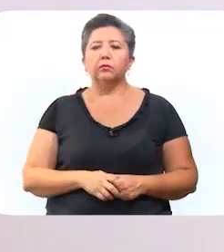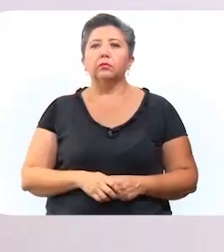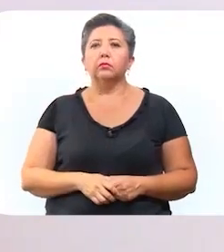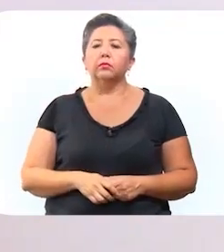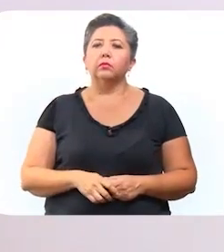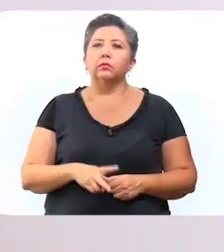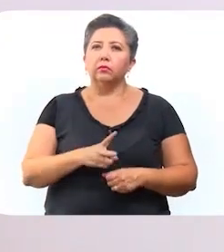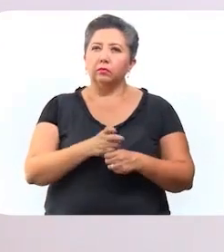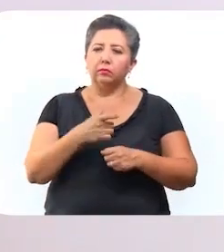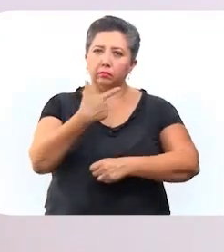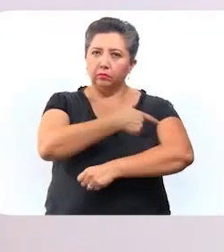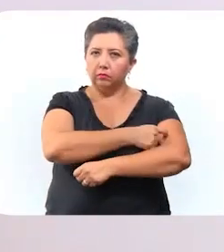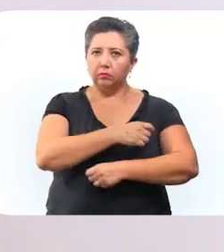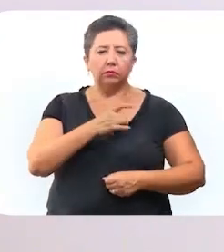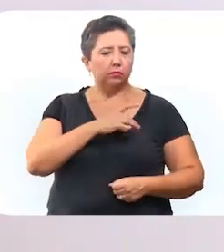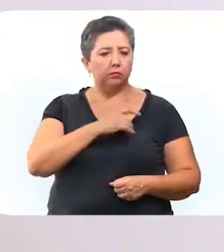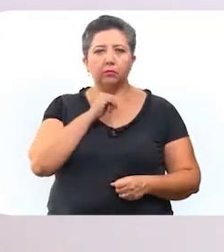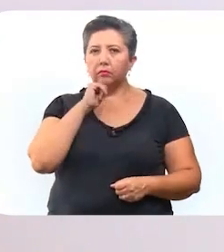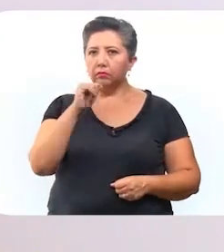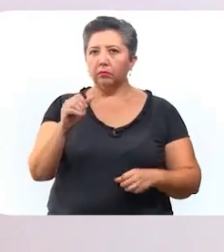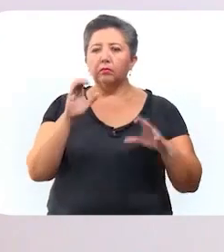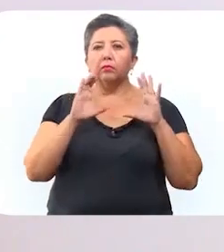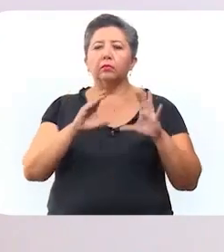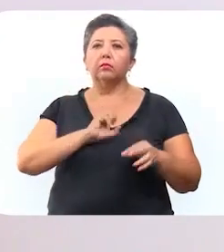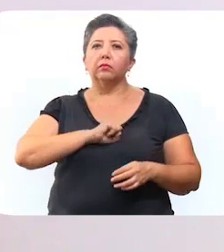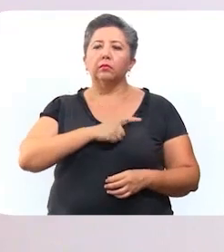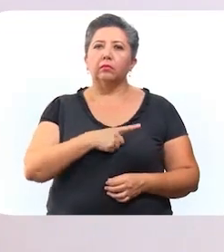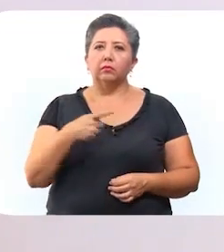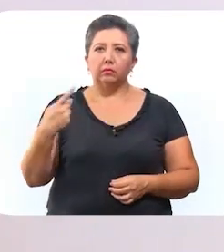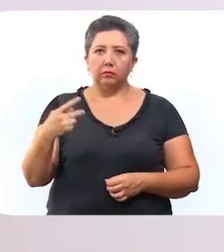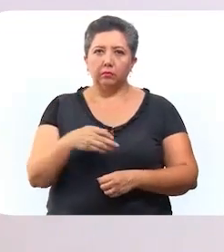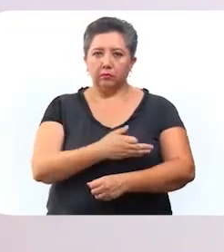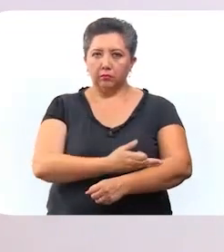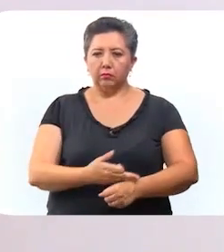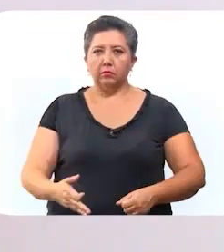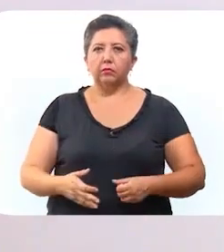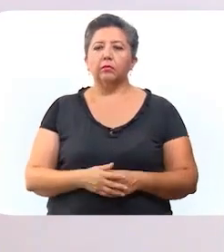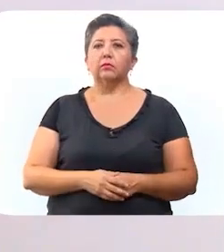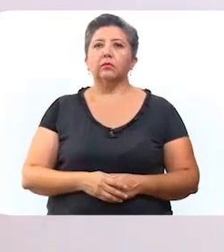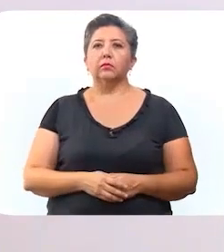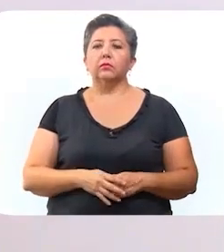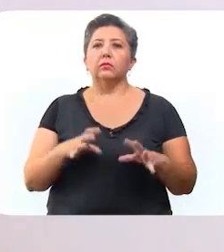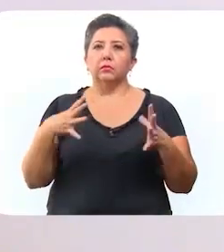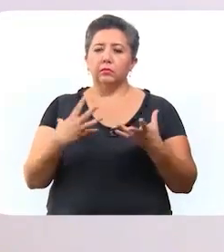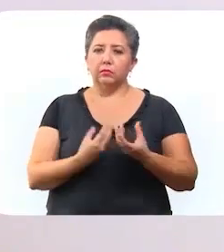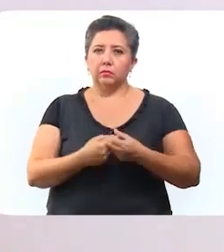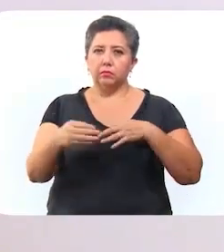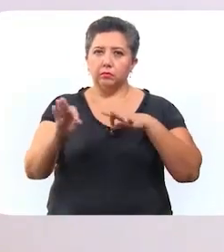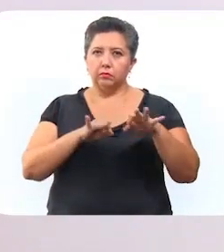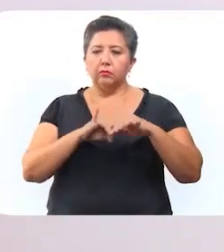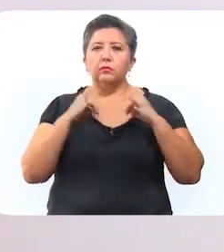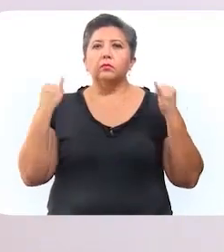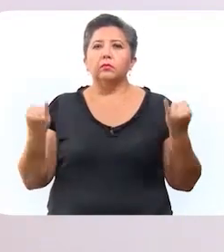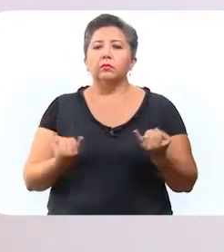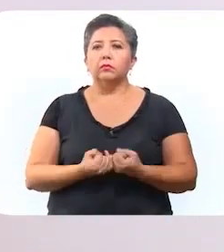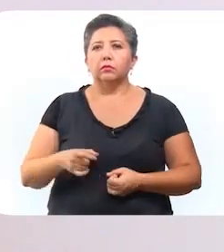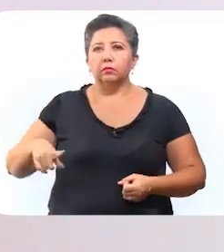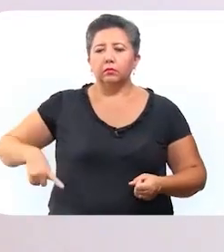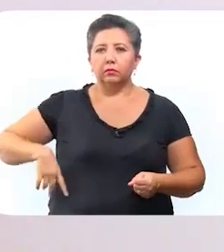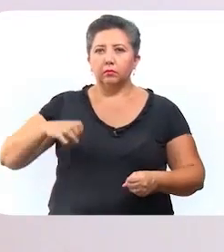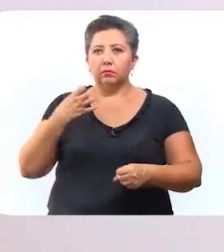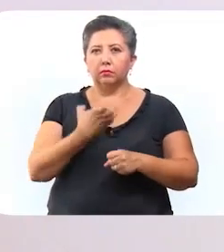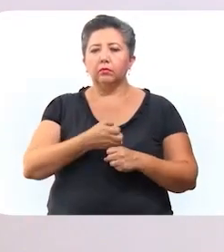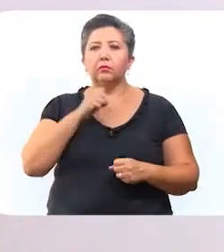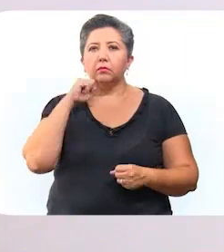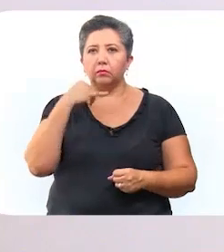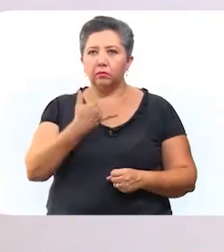Los invitamos a vacunarse sin temor para proteger nuestra salud y la de nuestras familias. Estamos trabajando de manera conjunta el Gobierno del Estado,